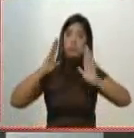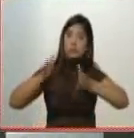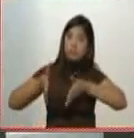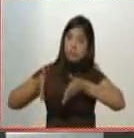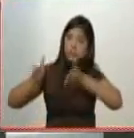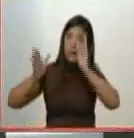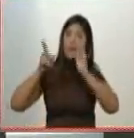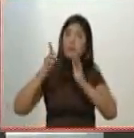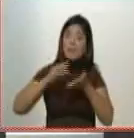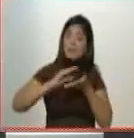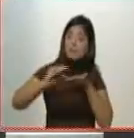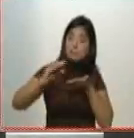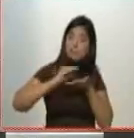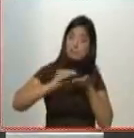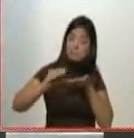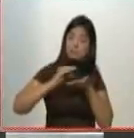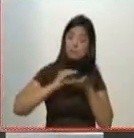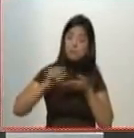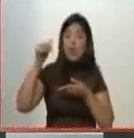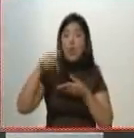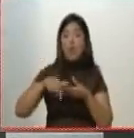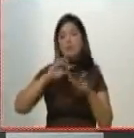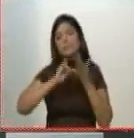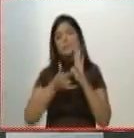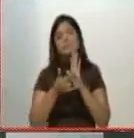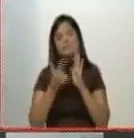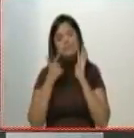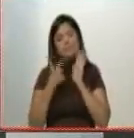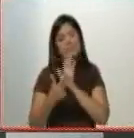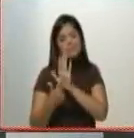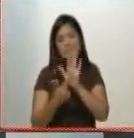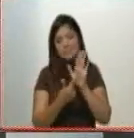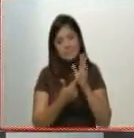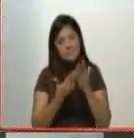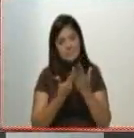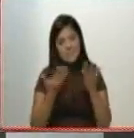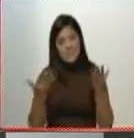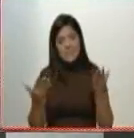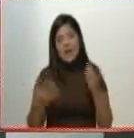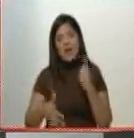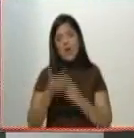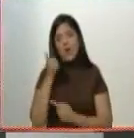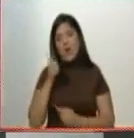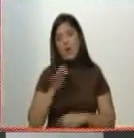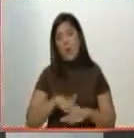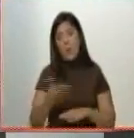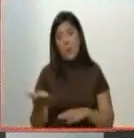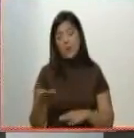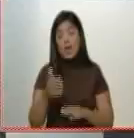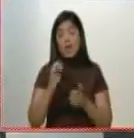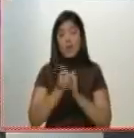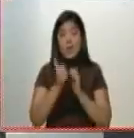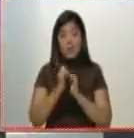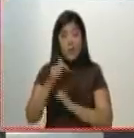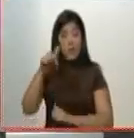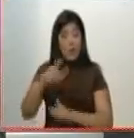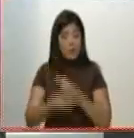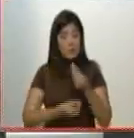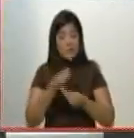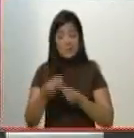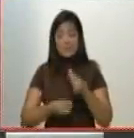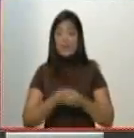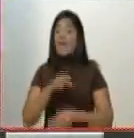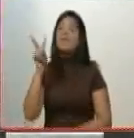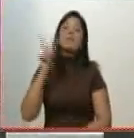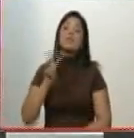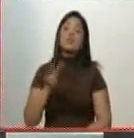de inversión y que hoy se traducen y se materializan en logros, porque lo que nuestros atletas están haciendo, dejar el nombre de Venezuela